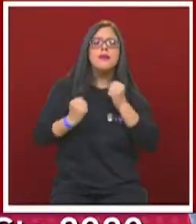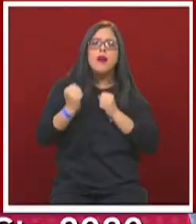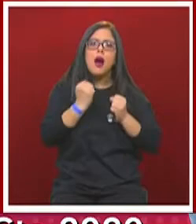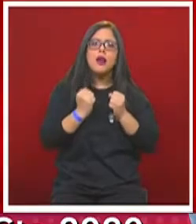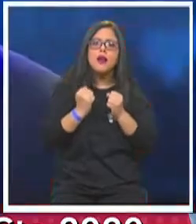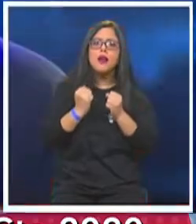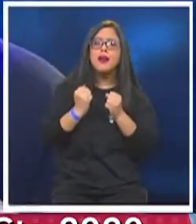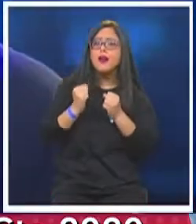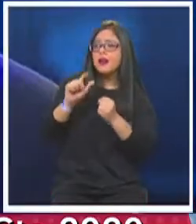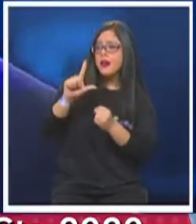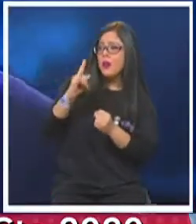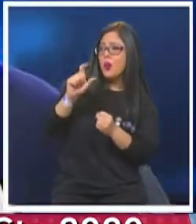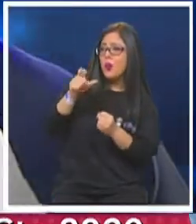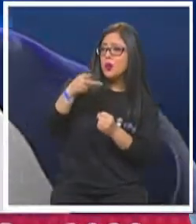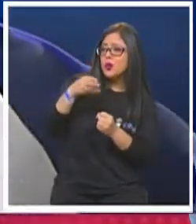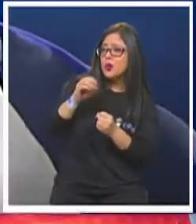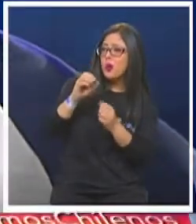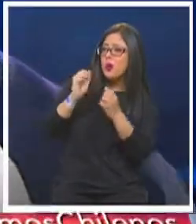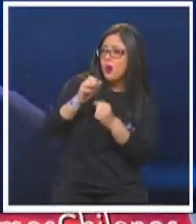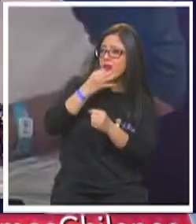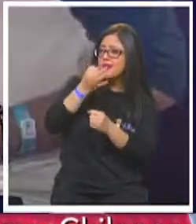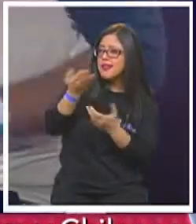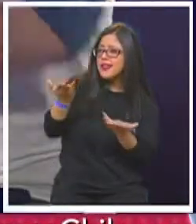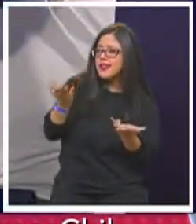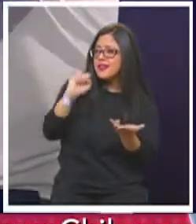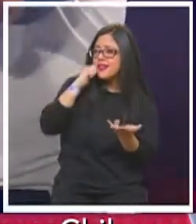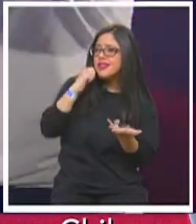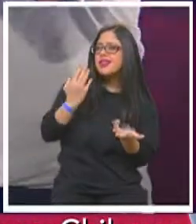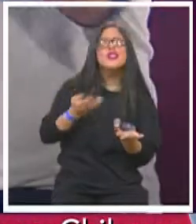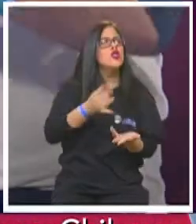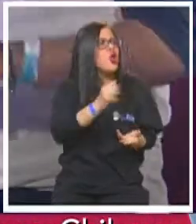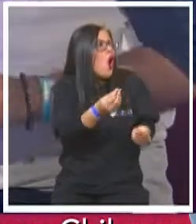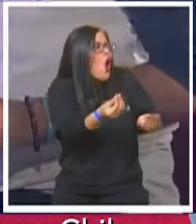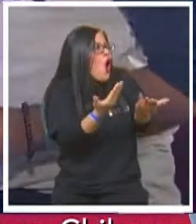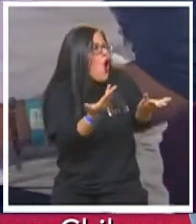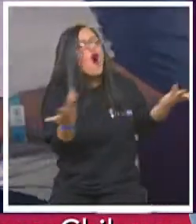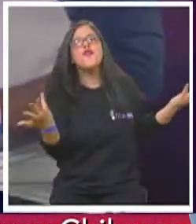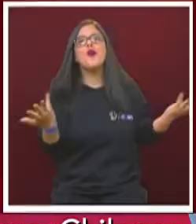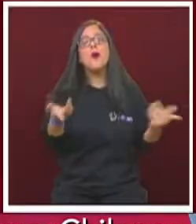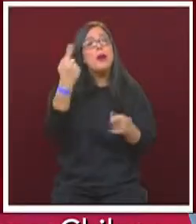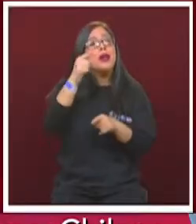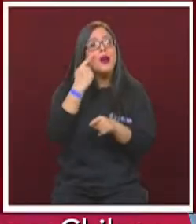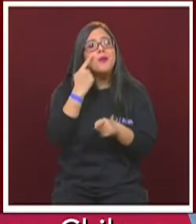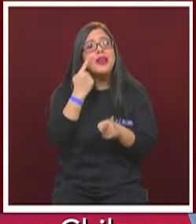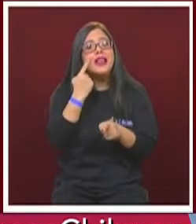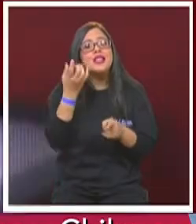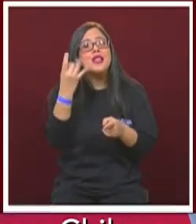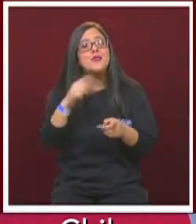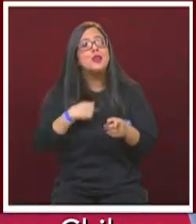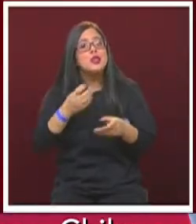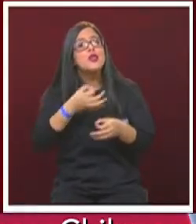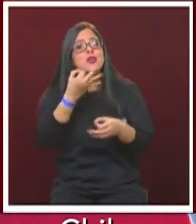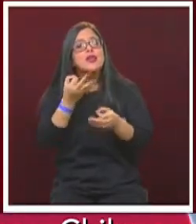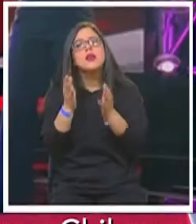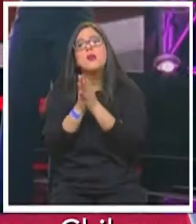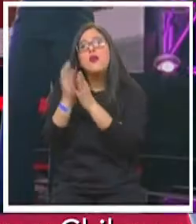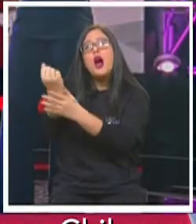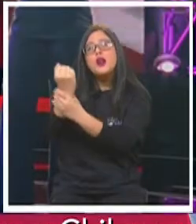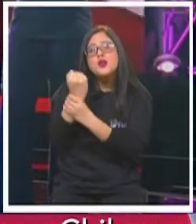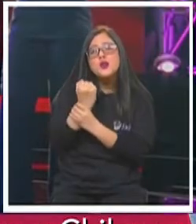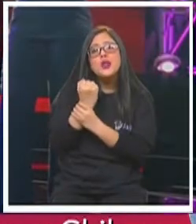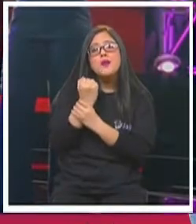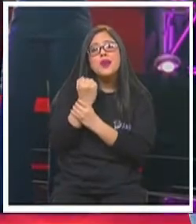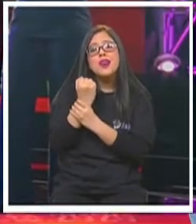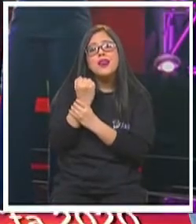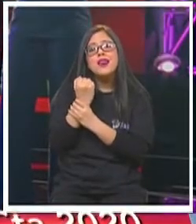puedo decir Lucho? No sé. Obvio, pues. Lógico. Sí, ahí. Luchito. Pero Luchito, ya. Pero mira, te quiero decir, si me puedes ayudar con algo con